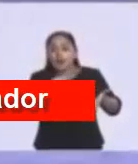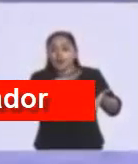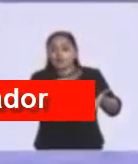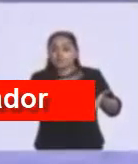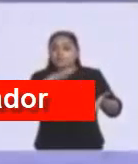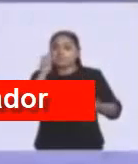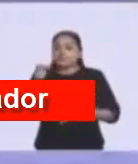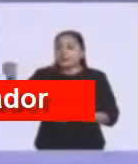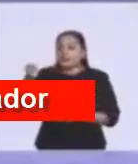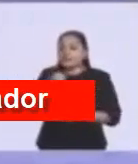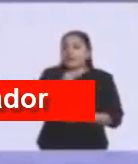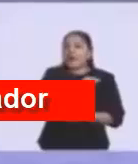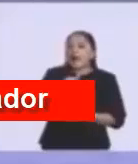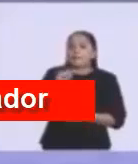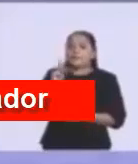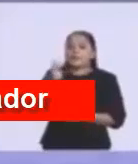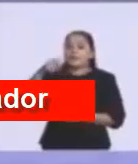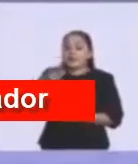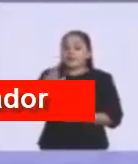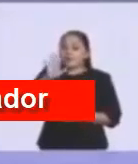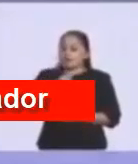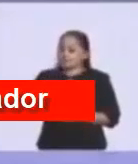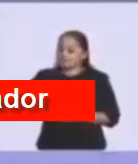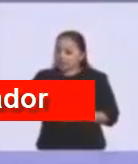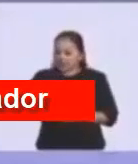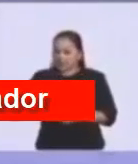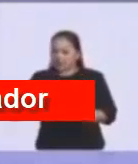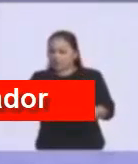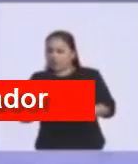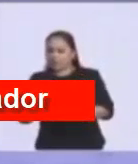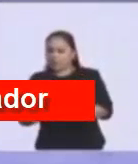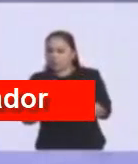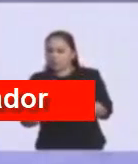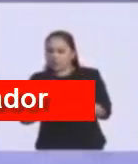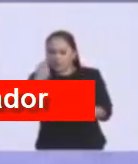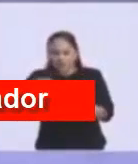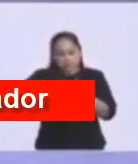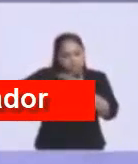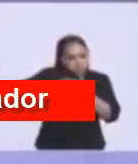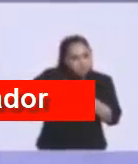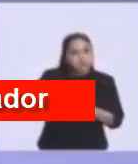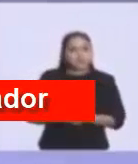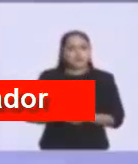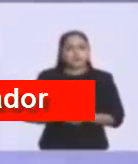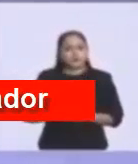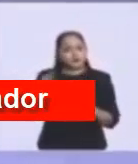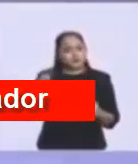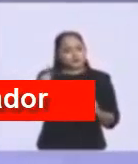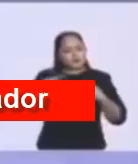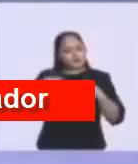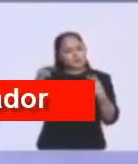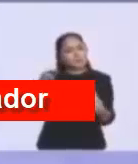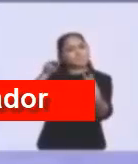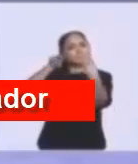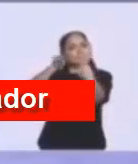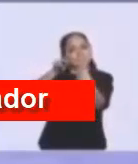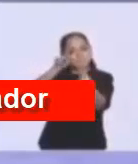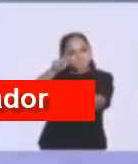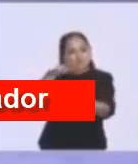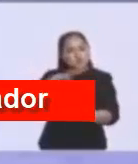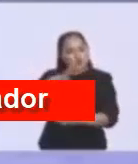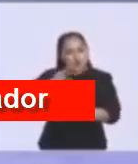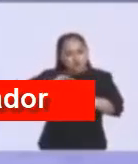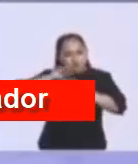PRI con sus políticas gubernamentales los han dejado fuera de que les pueda ir mejor dentro de la vida